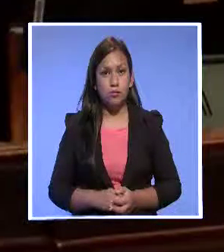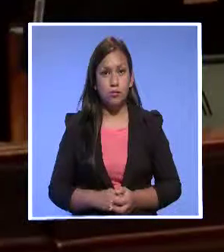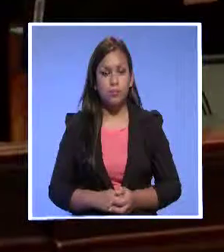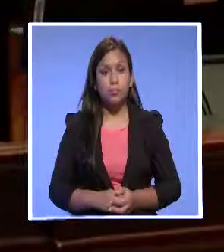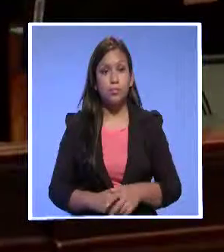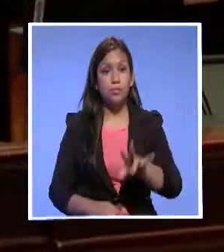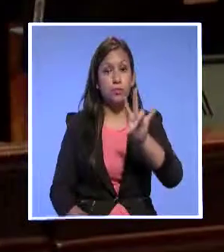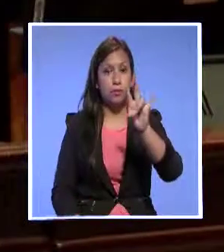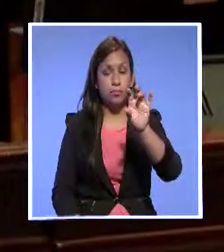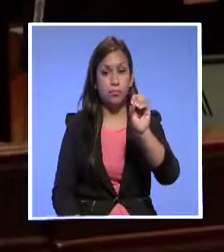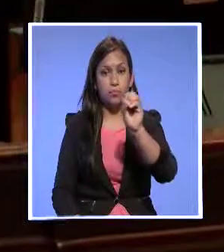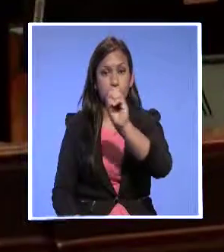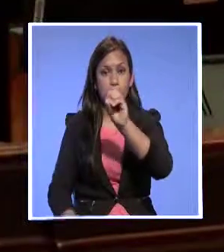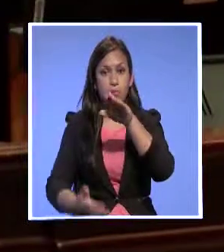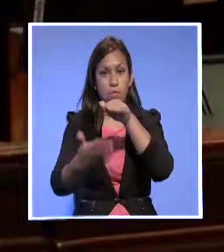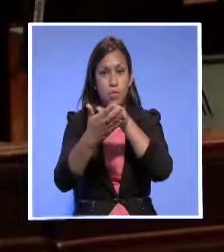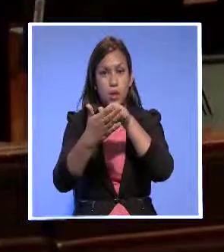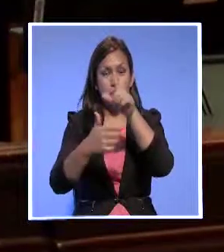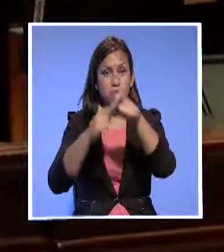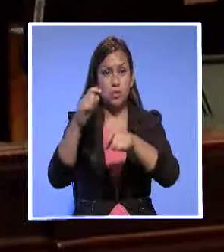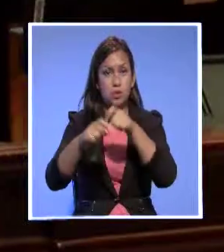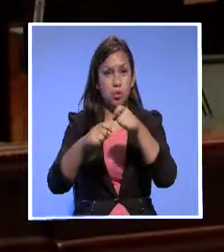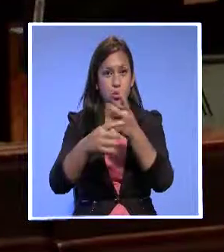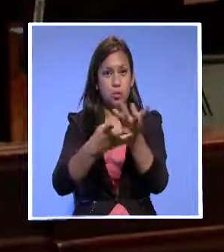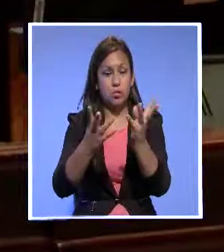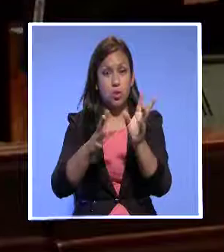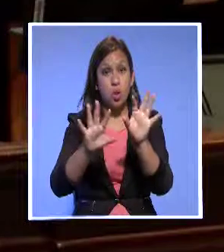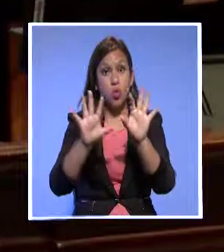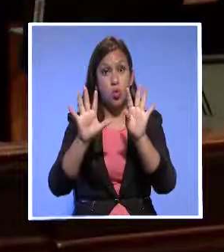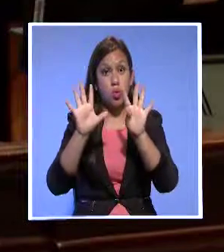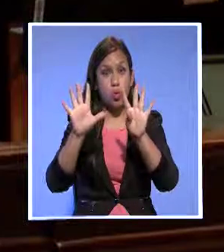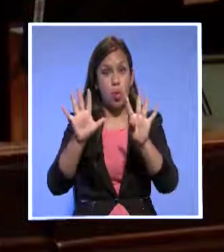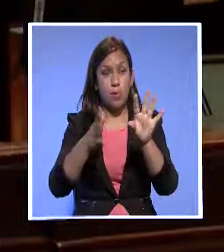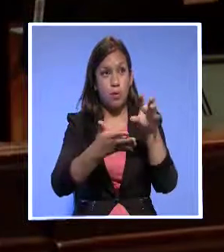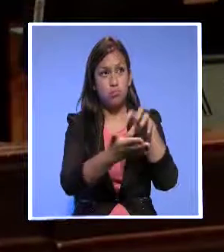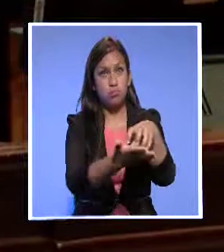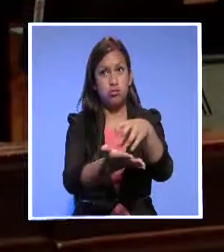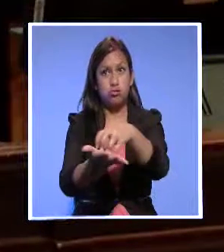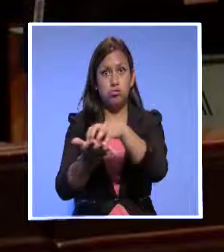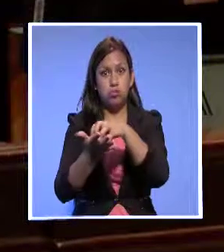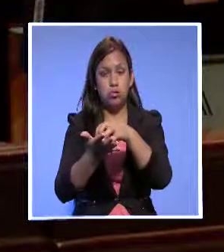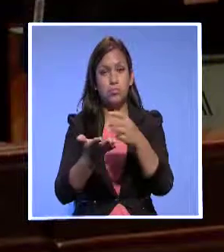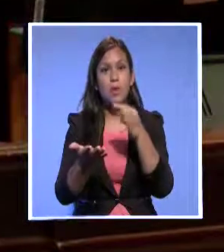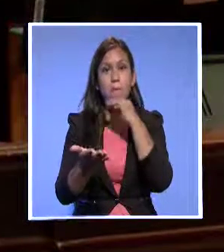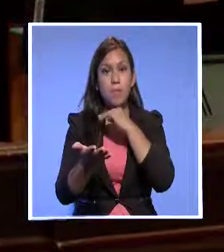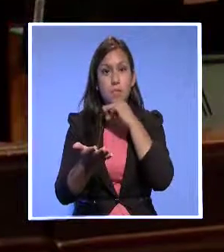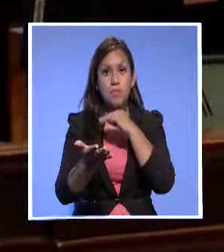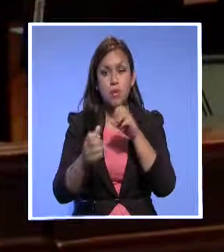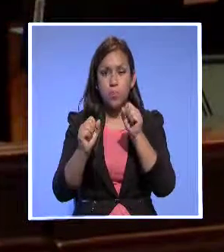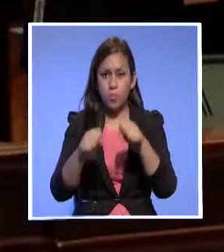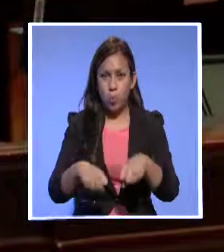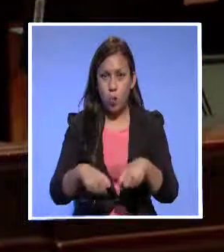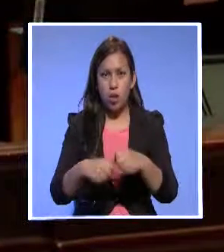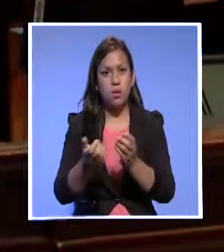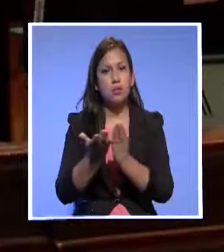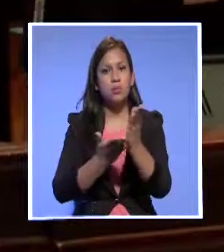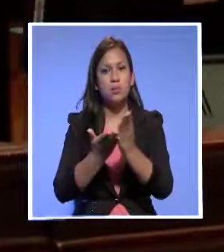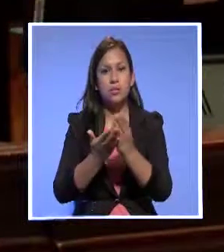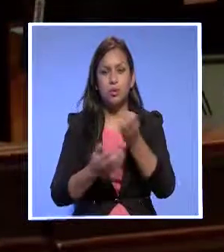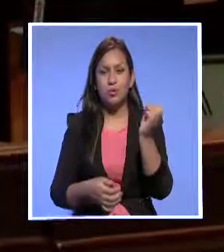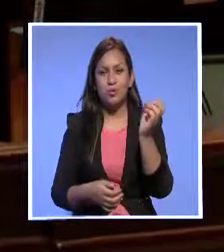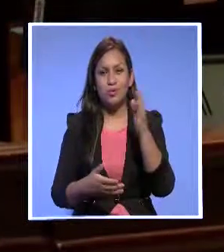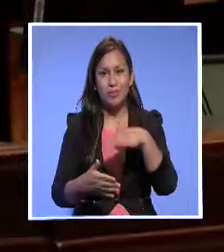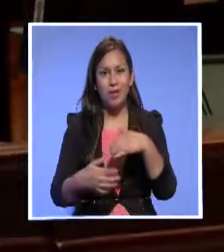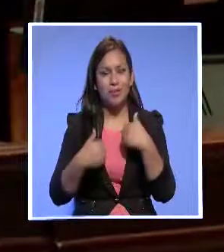700 mil personas de nueve cantones de la provincia de manabí podrían beneficiarse del servicio de agua potable a través de la